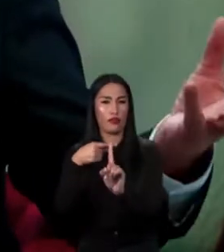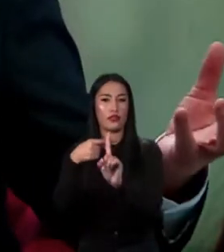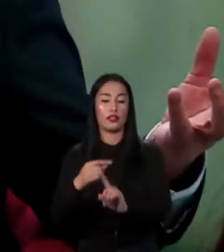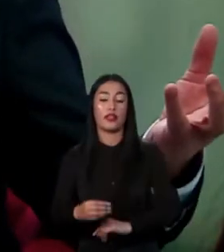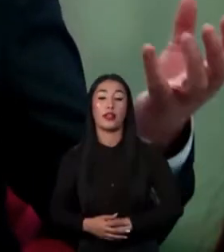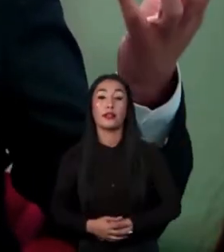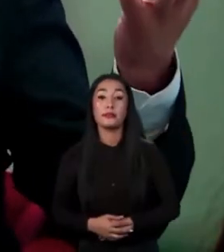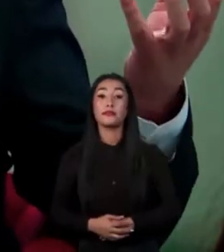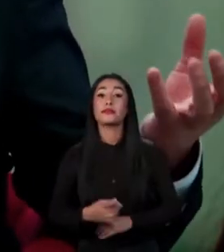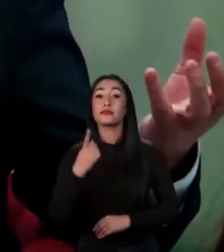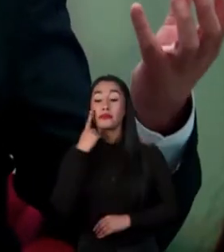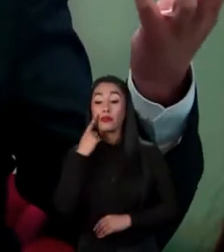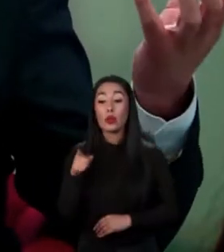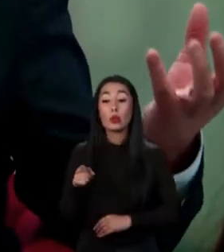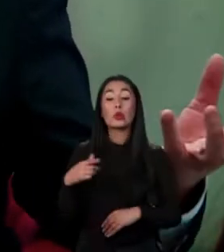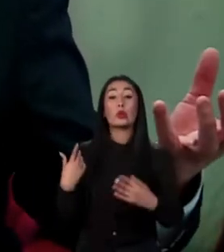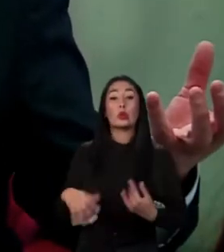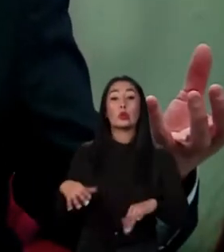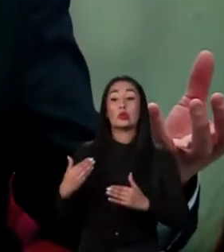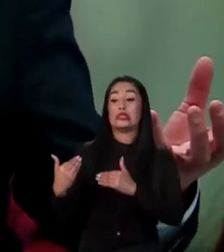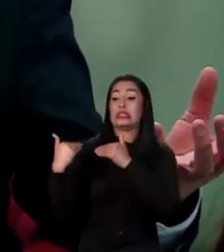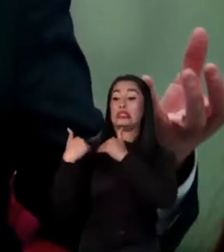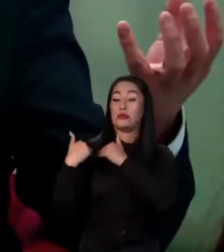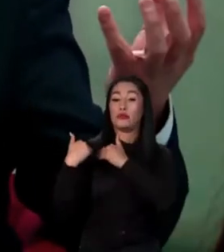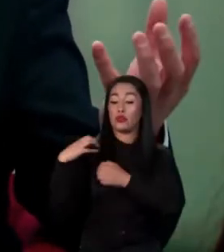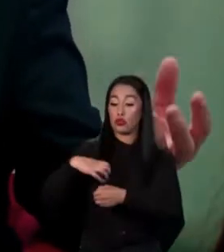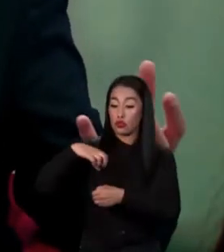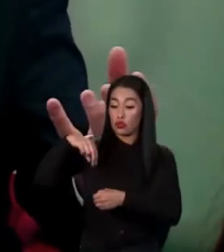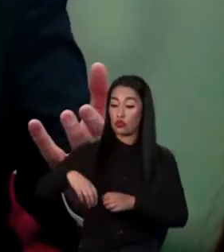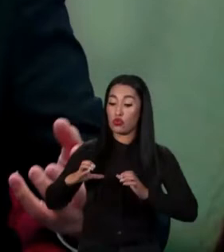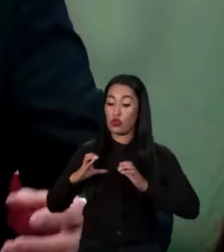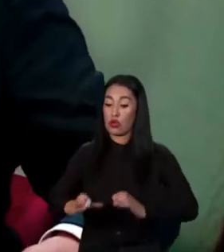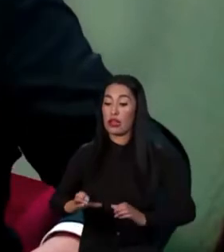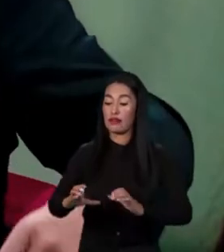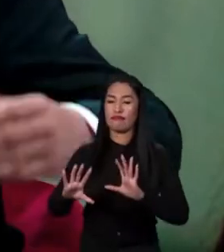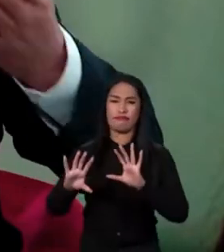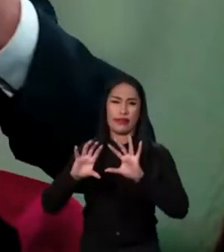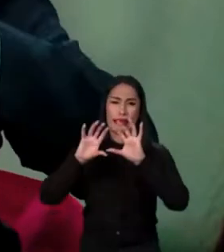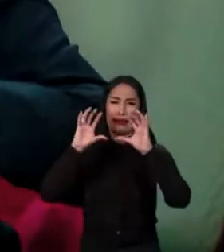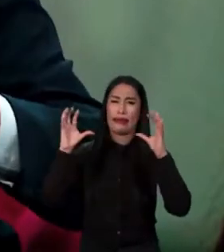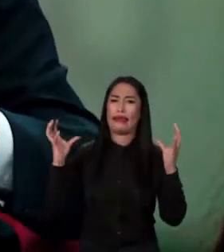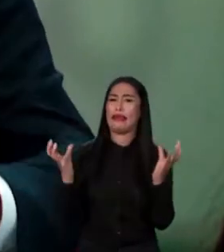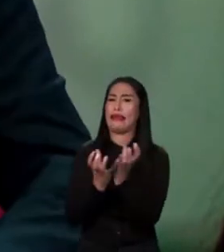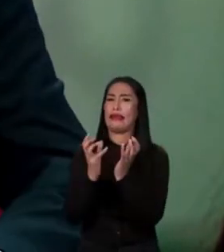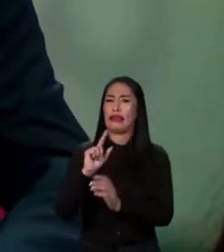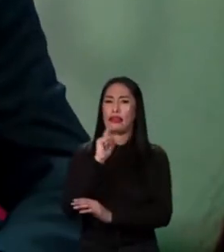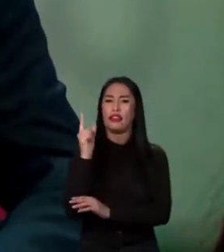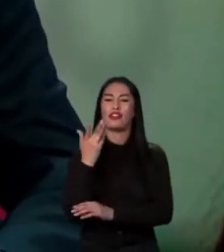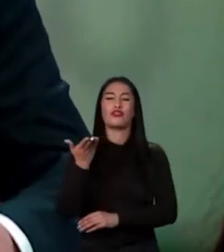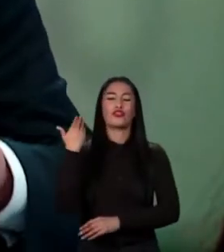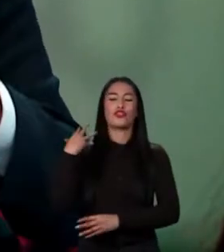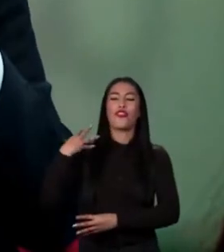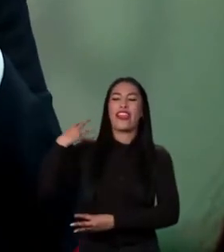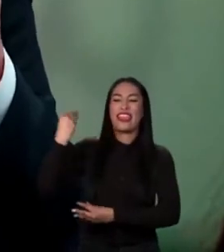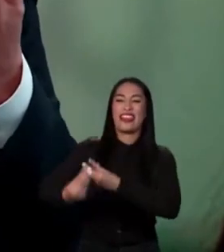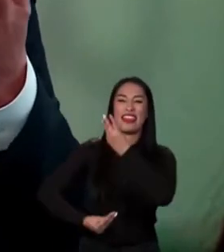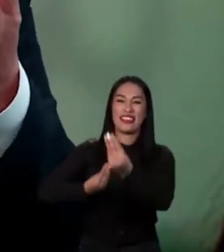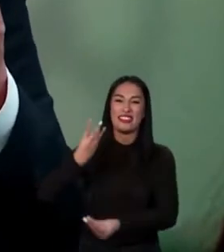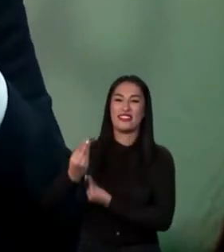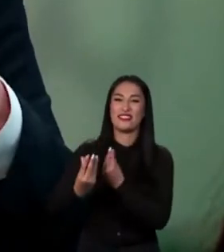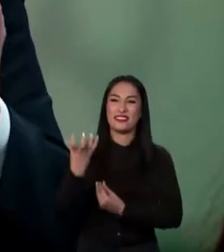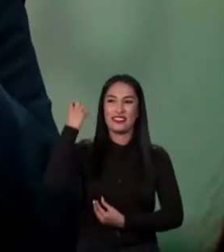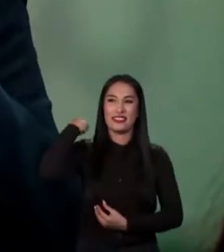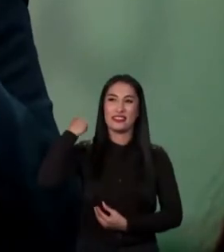tenemos un ciudadano que formamos que es global que sale lo local yo me pongo en mi generación que yo soy baby boomer si